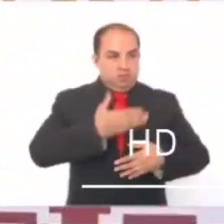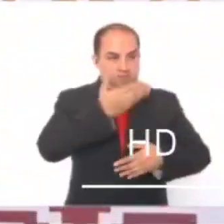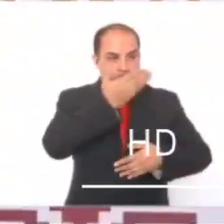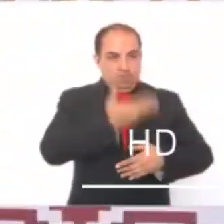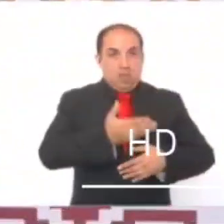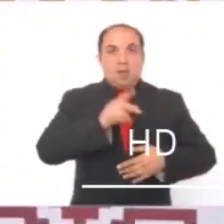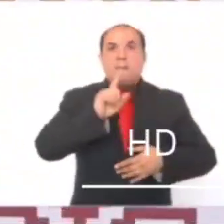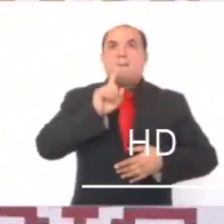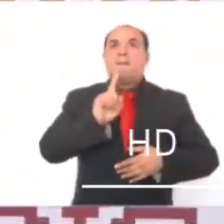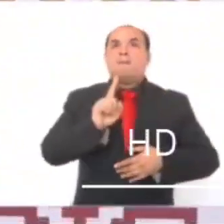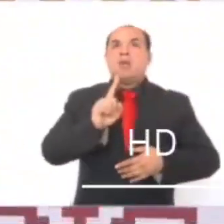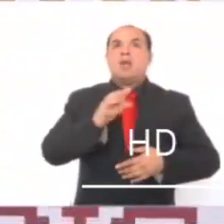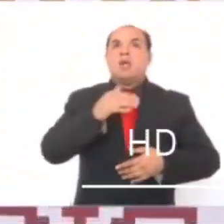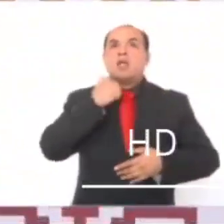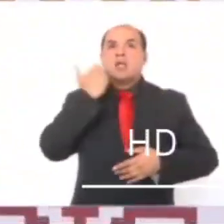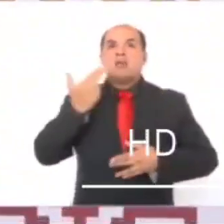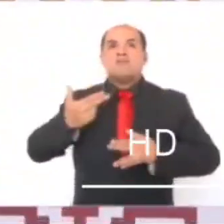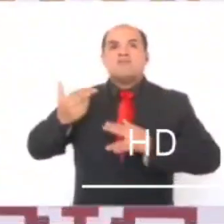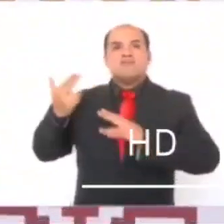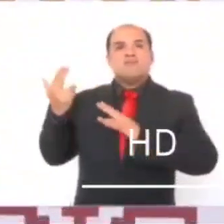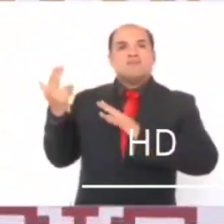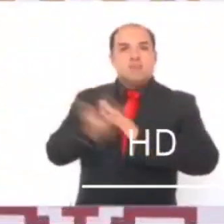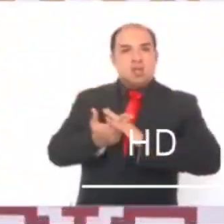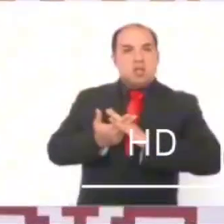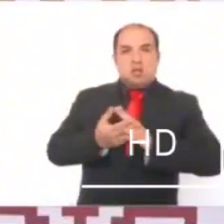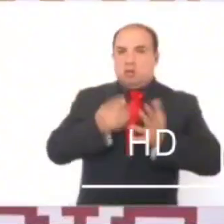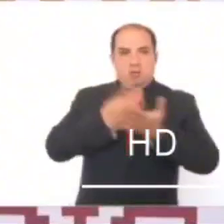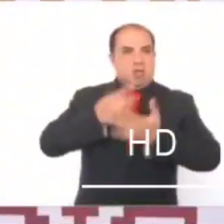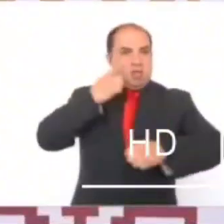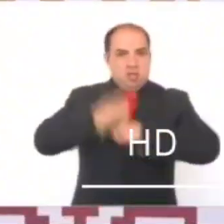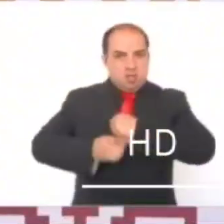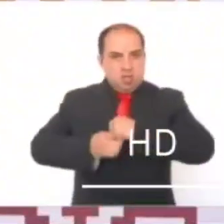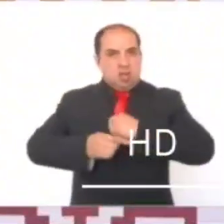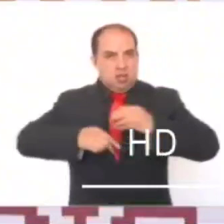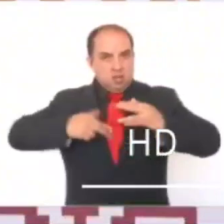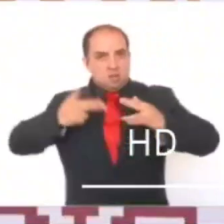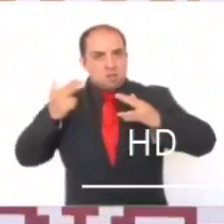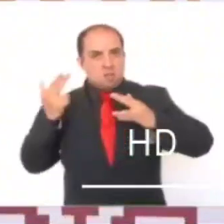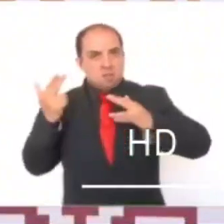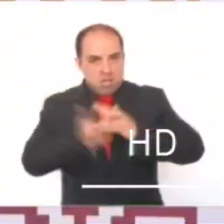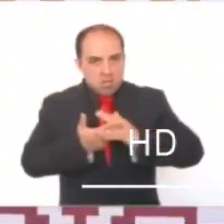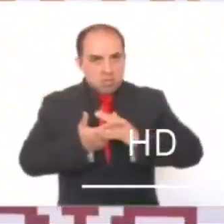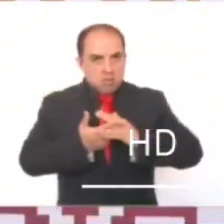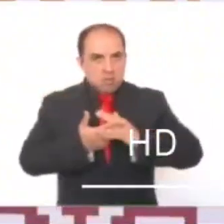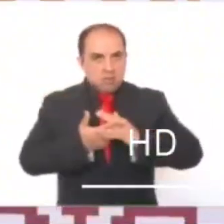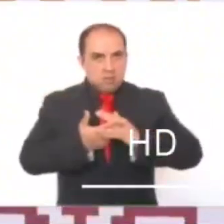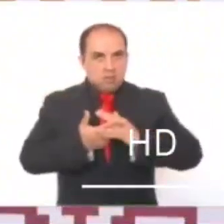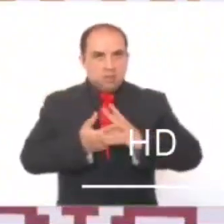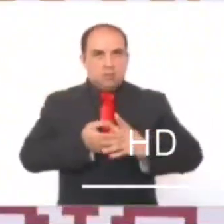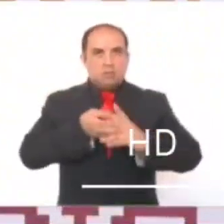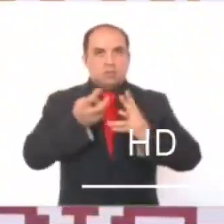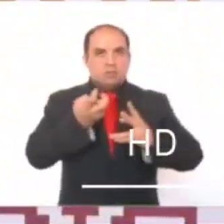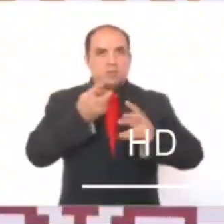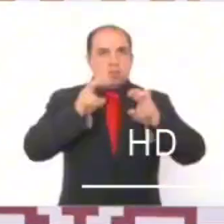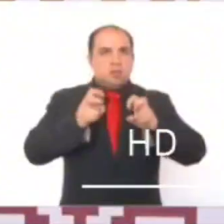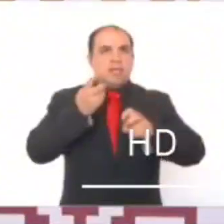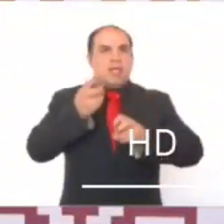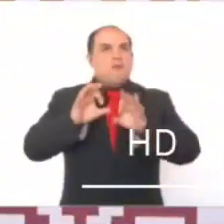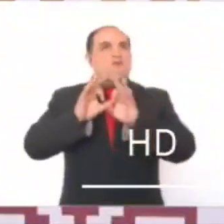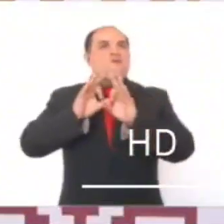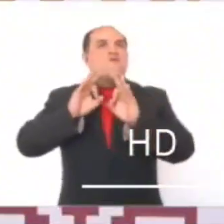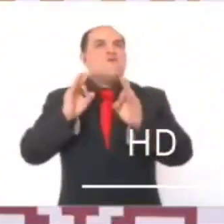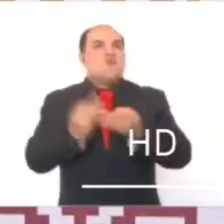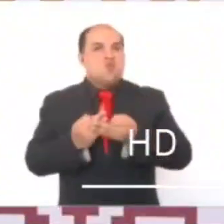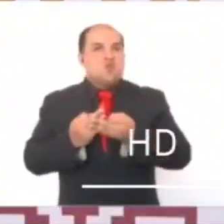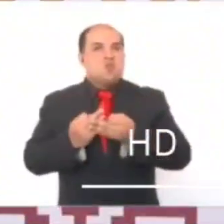quieran matar, no solamente dañar, sino matar, y en este caso a través de este tipo